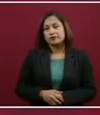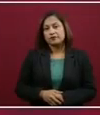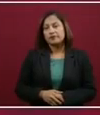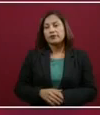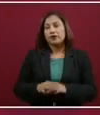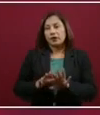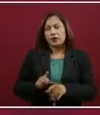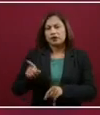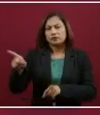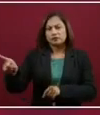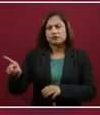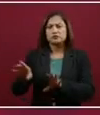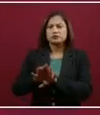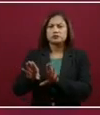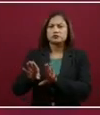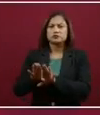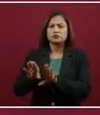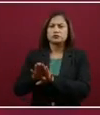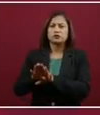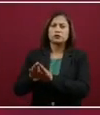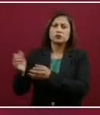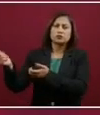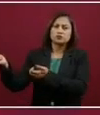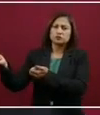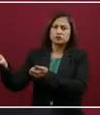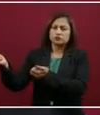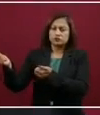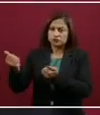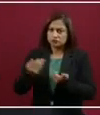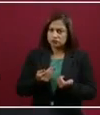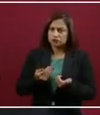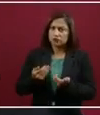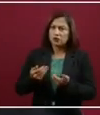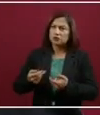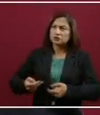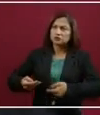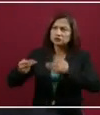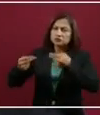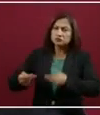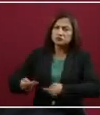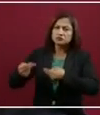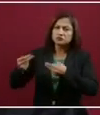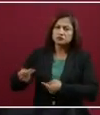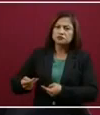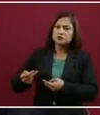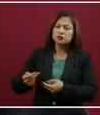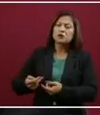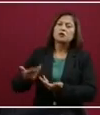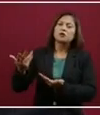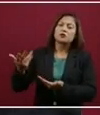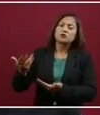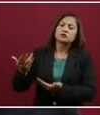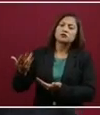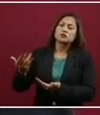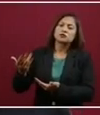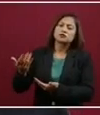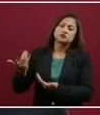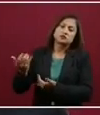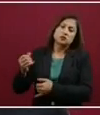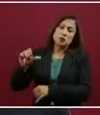inversión que van a llevar a cabo en el país, que nos importa que hay